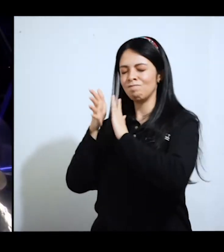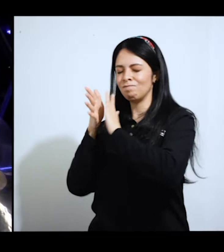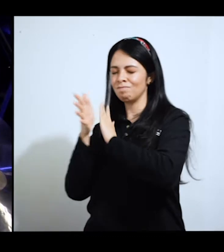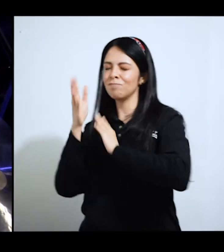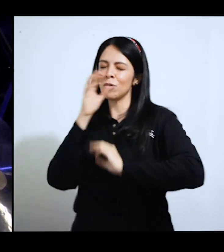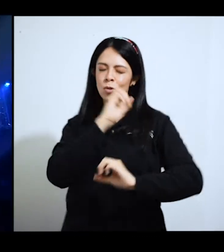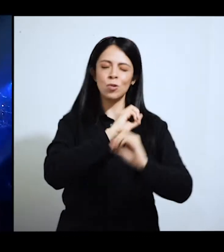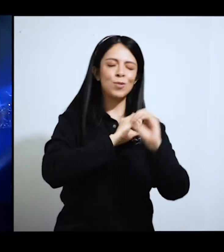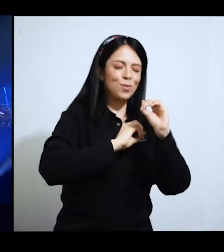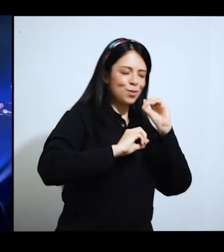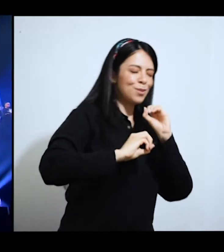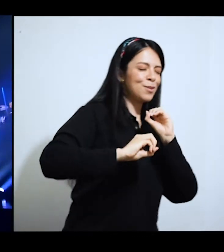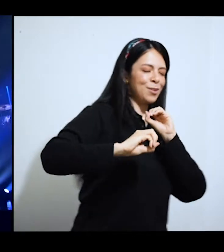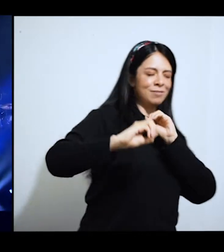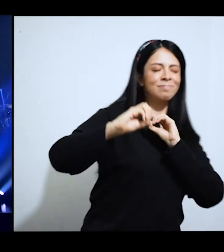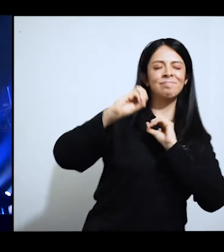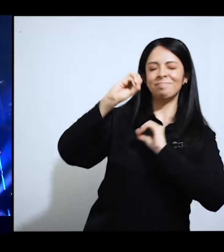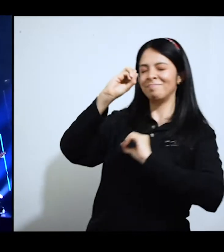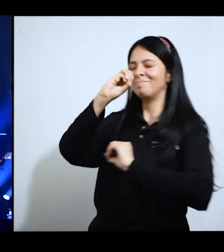profetizar.